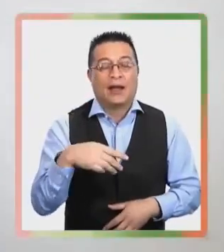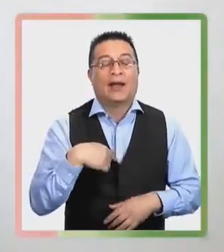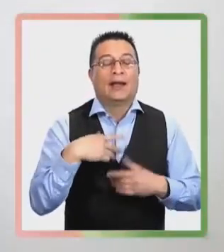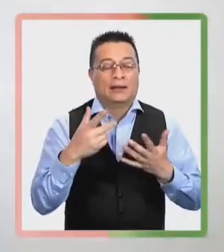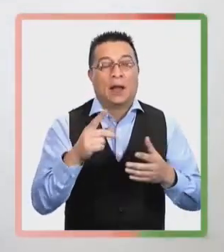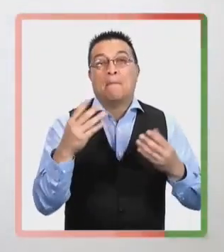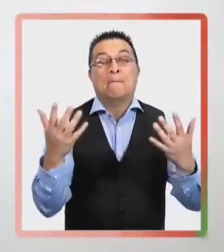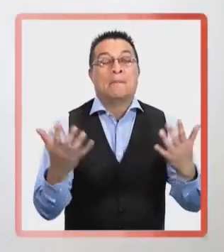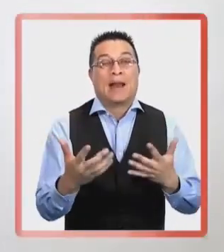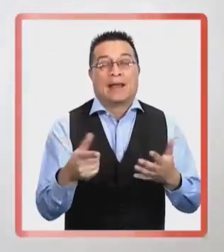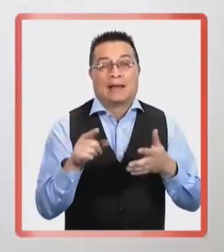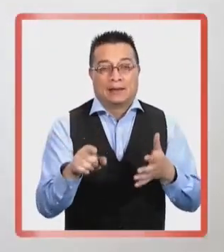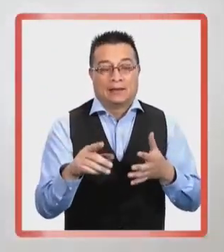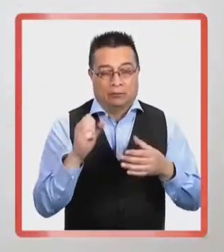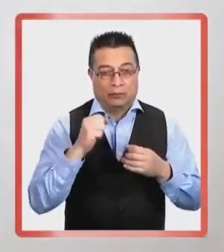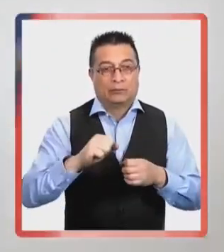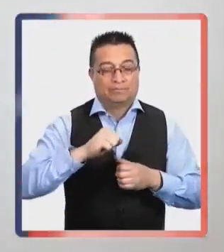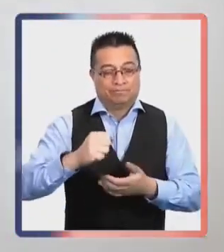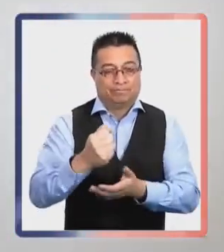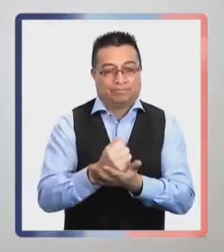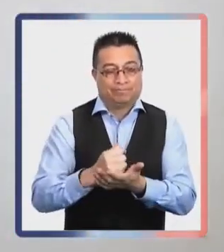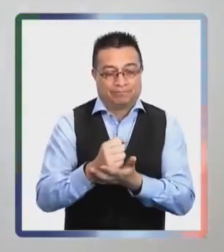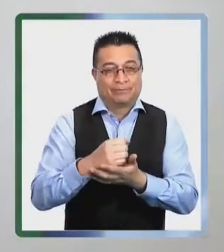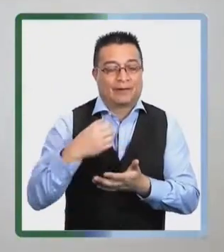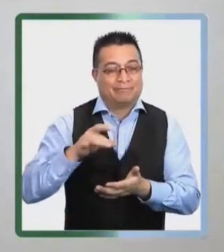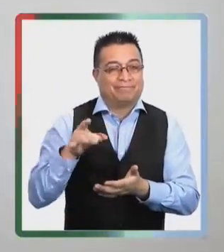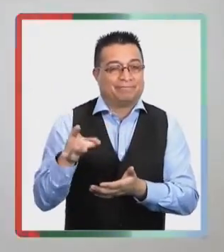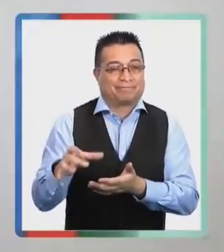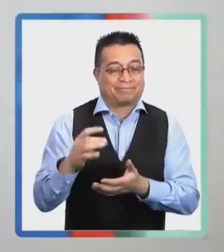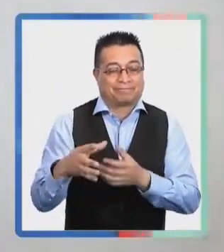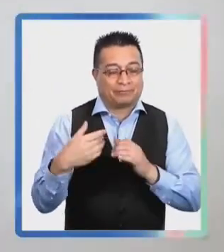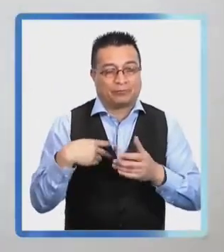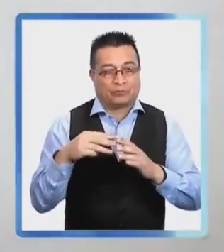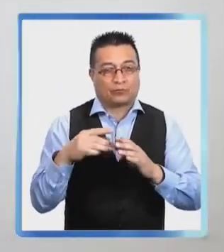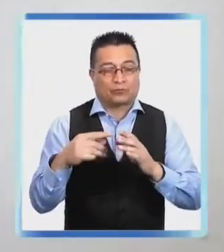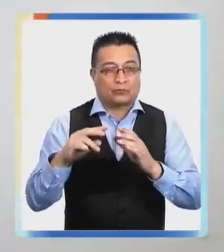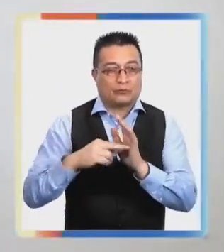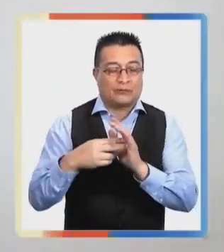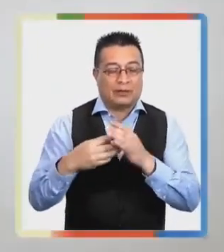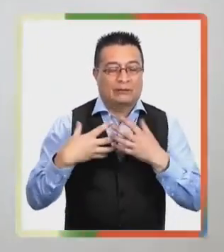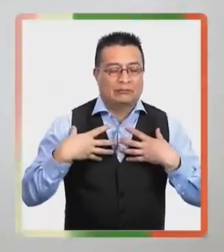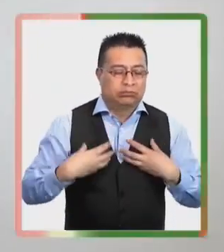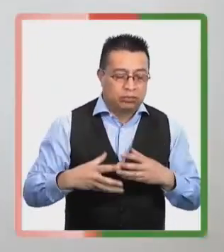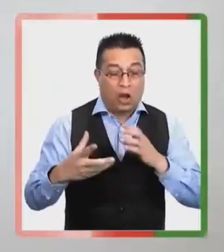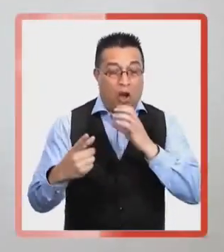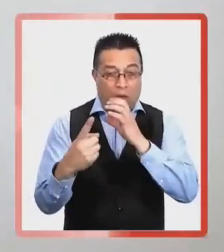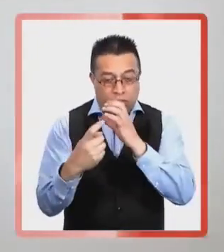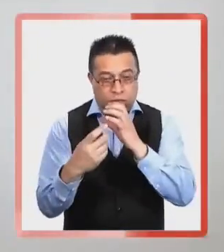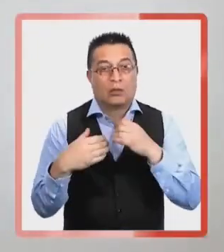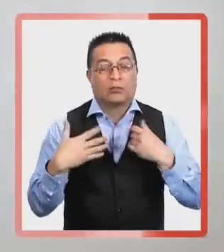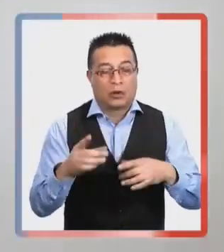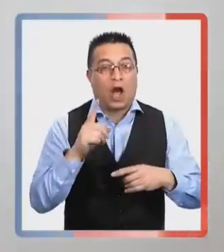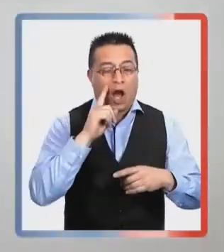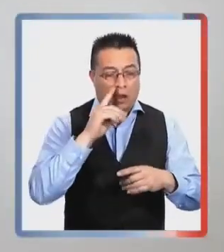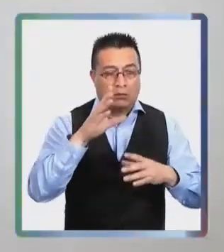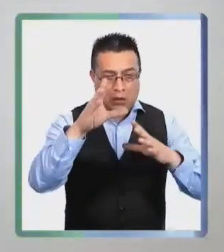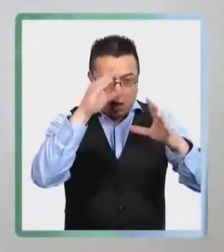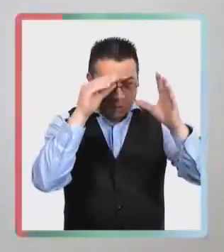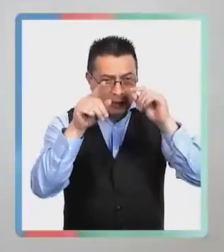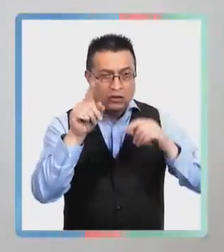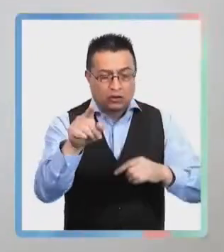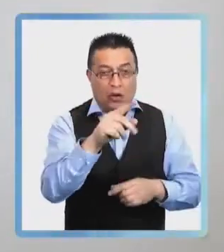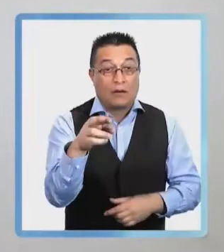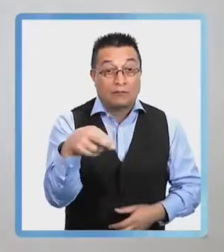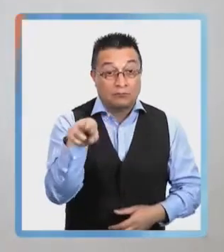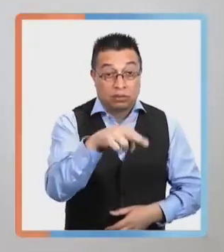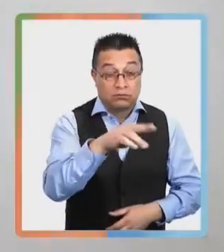para prevenir crisis e inhaladores para tratar las crisis. generalmente los pacientes, lo hemos